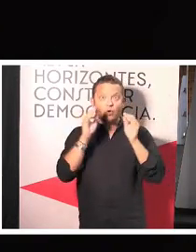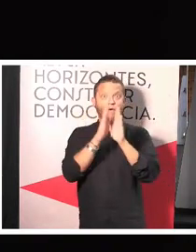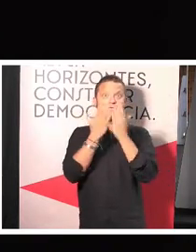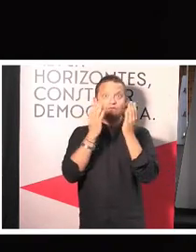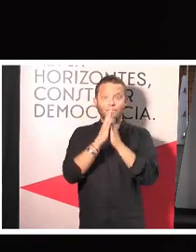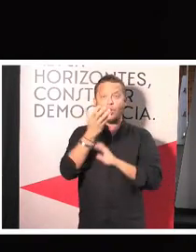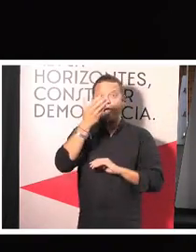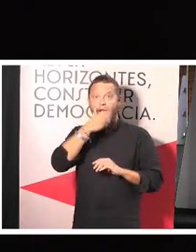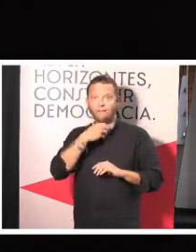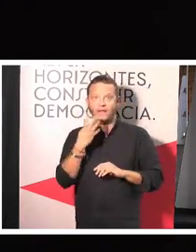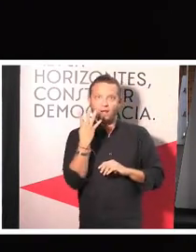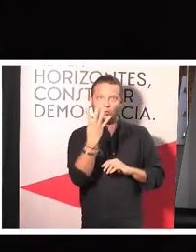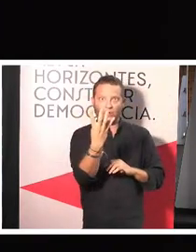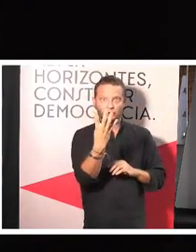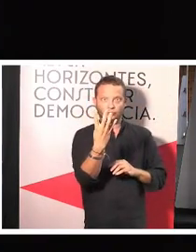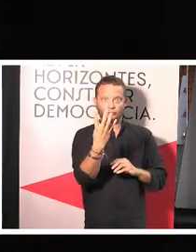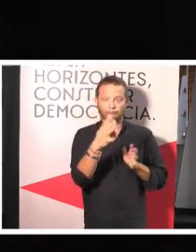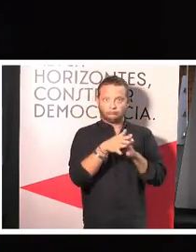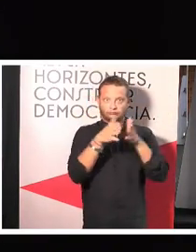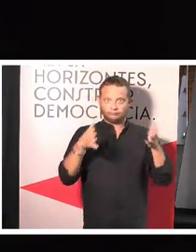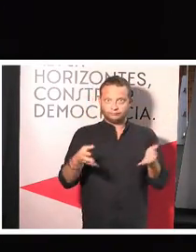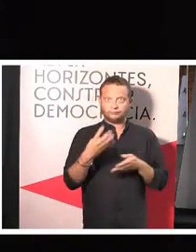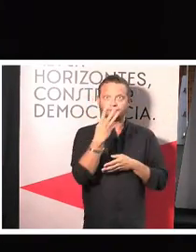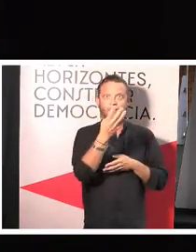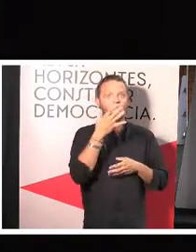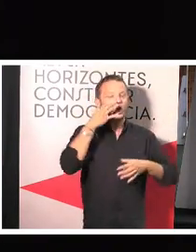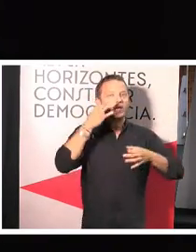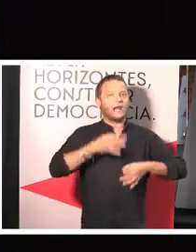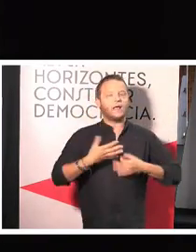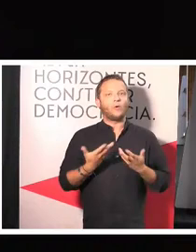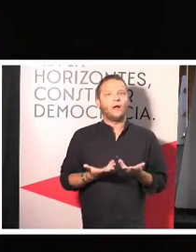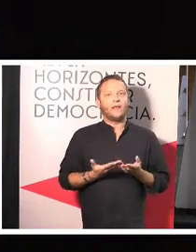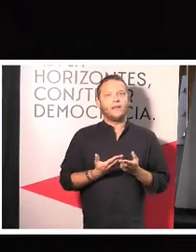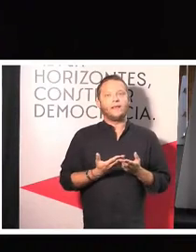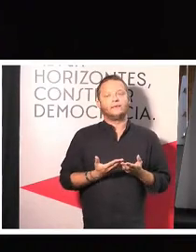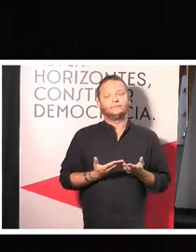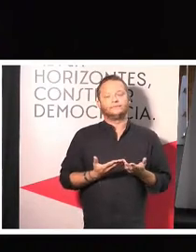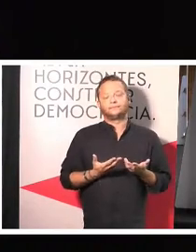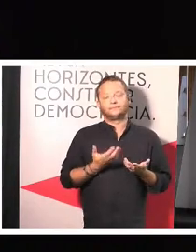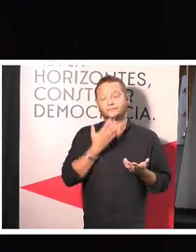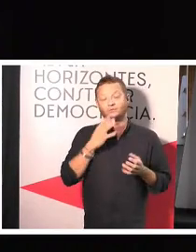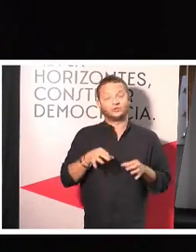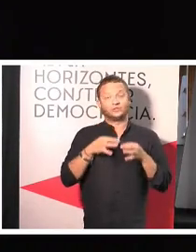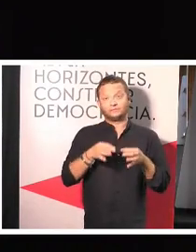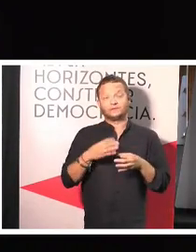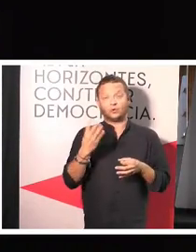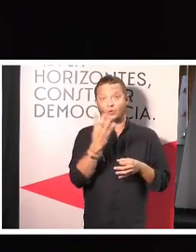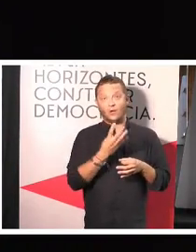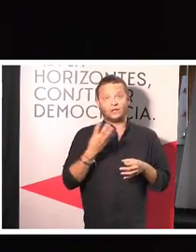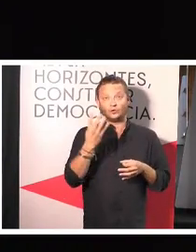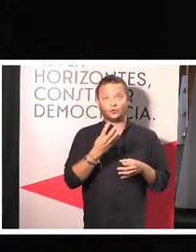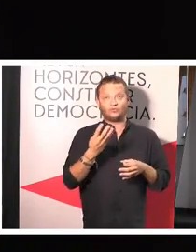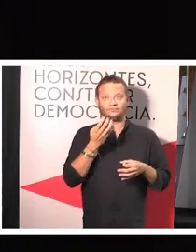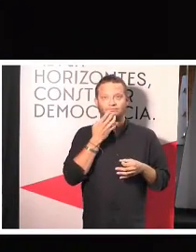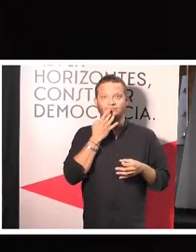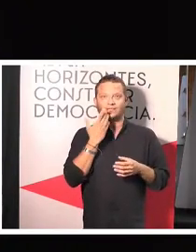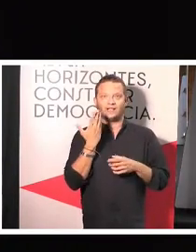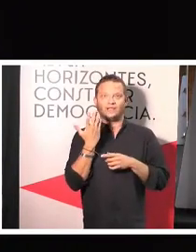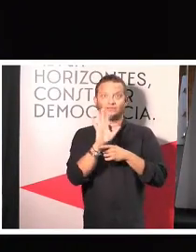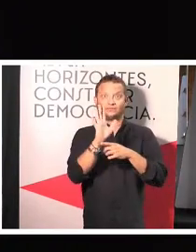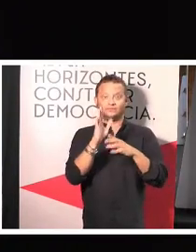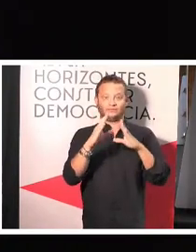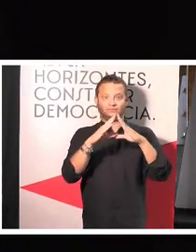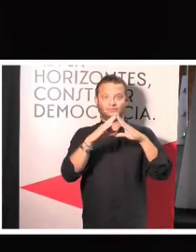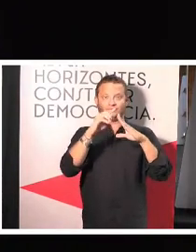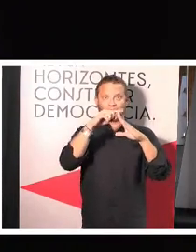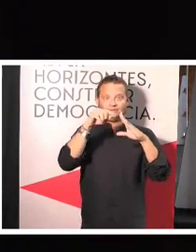Apple, como los cuatro grandes, pero en realidad sabemos que, en fin, que como siempre estos cuatro no son sino una punta del